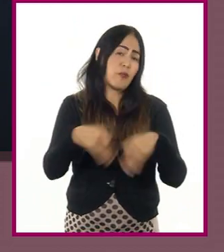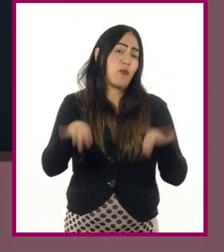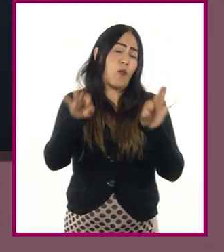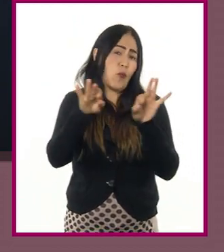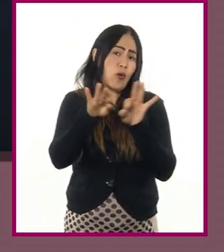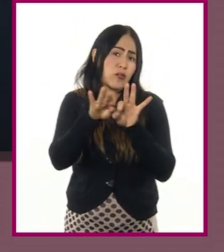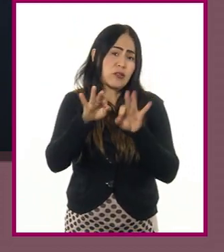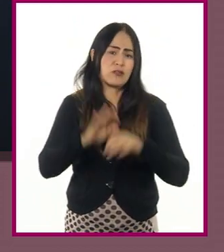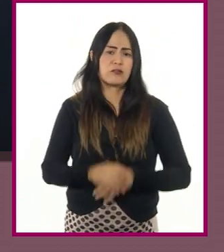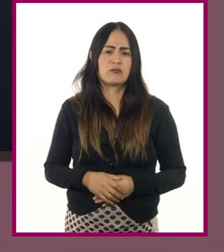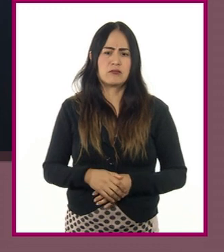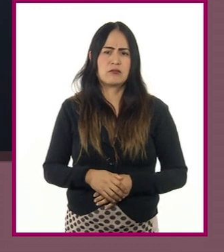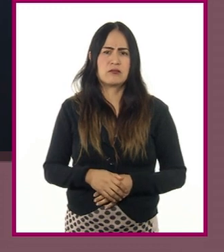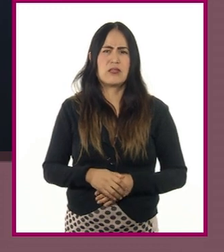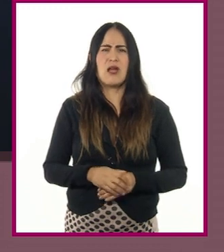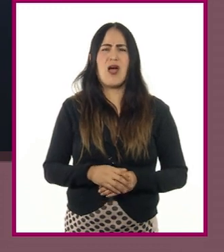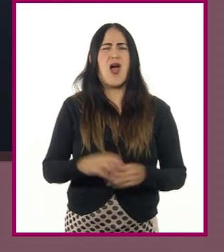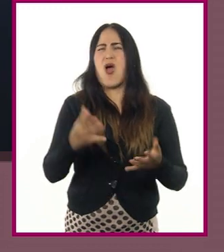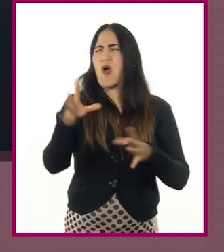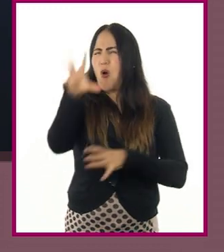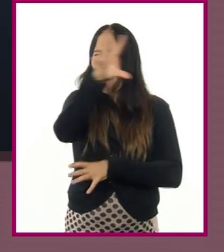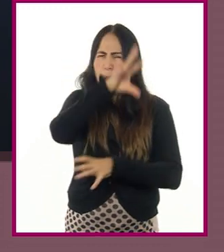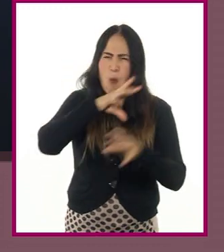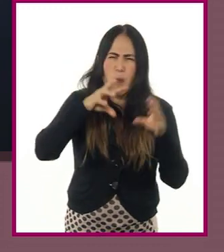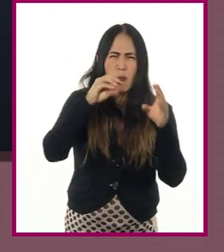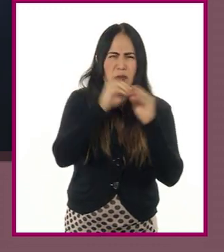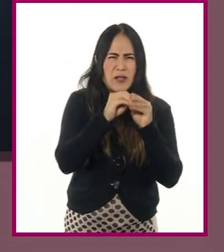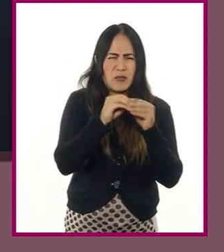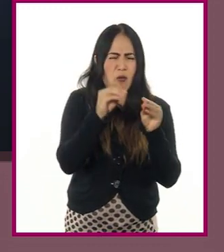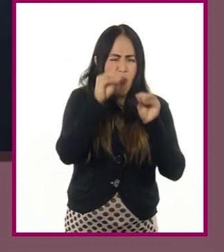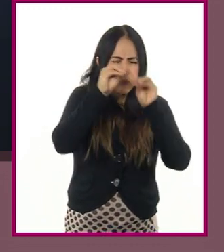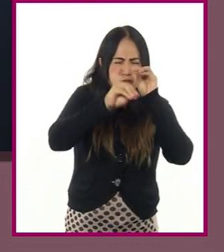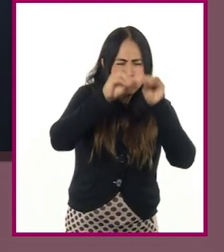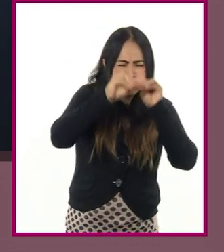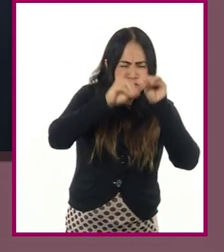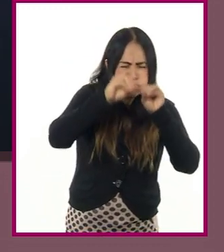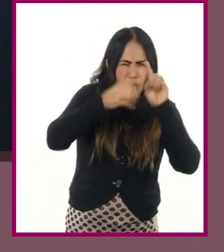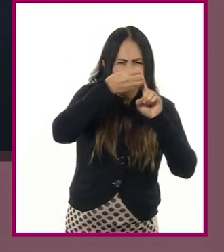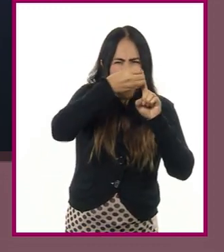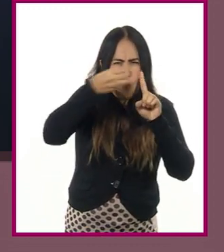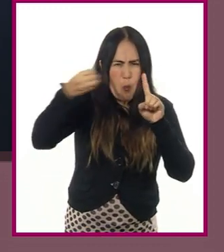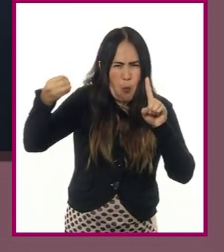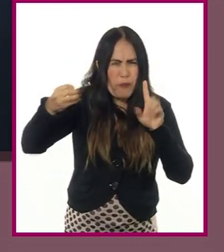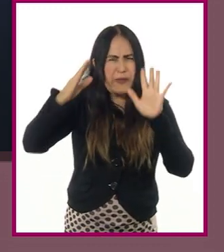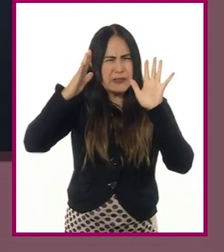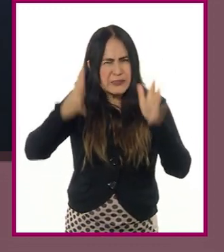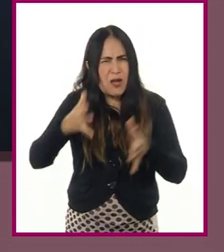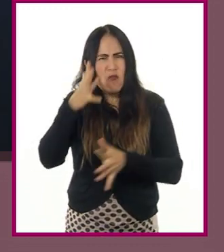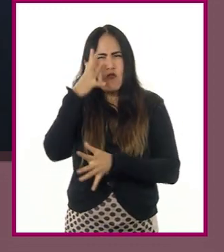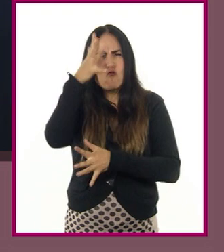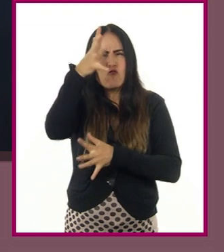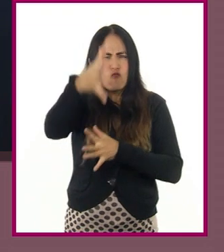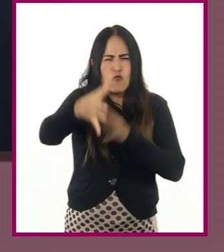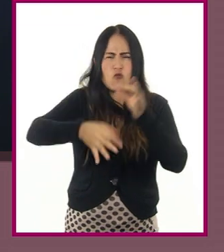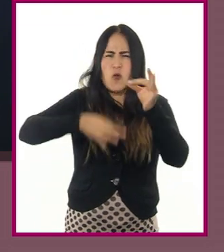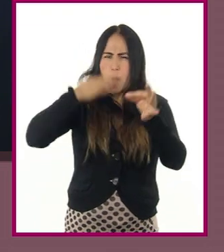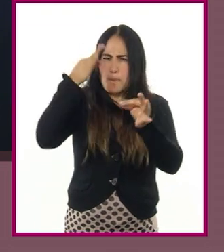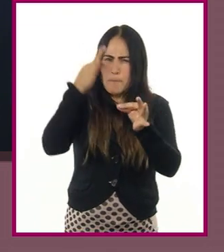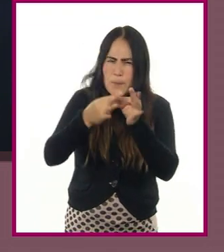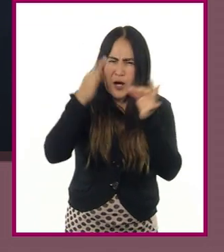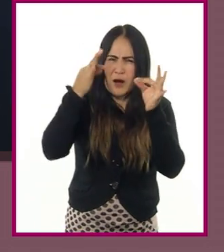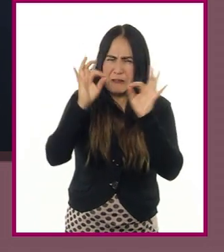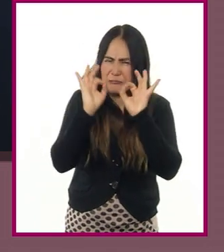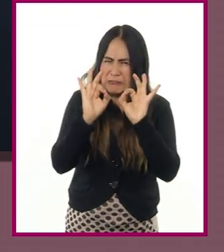No es cierto que todo esté diseñado, que todo sea sujeto a un sistema cerrado, etcétera. Hay cosas que son